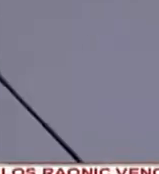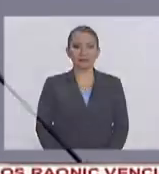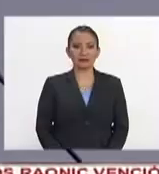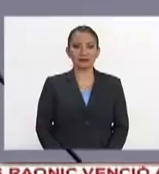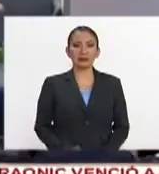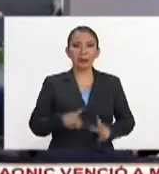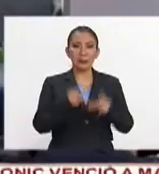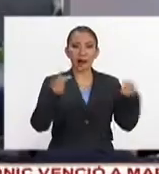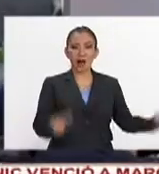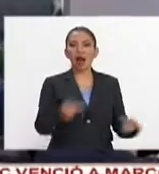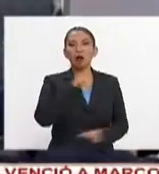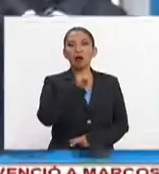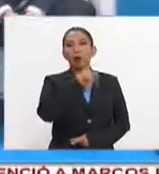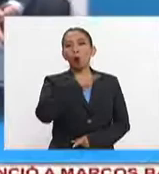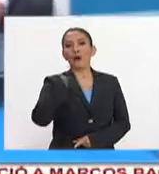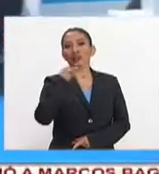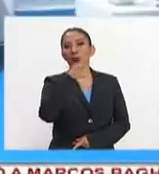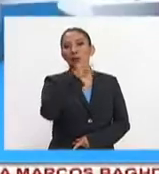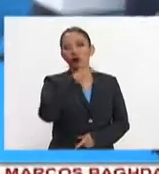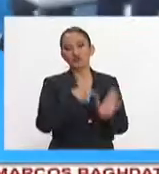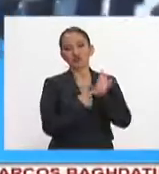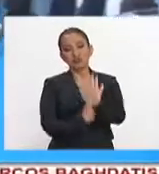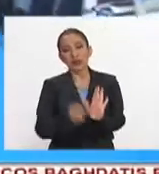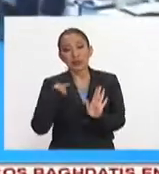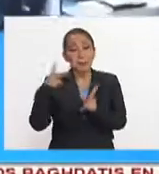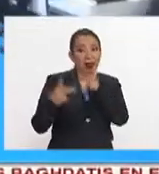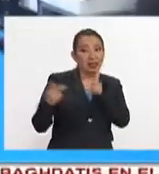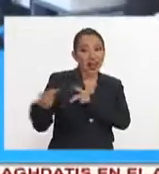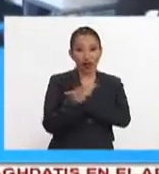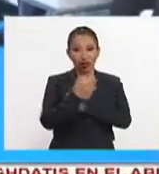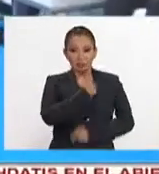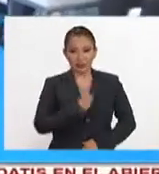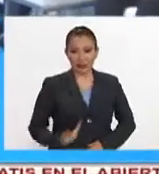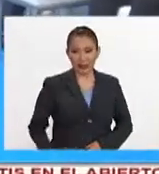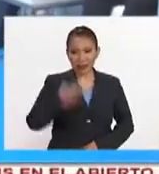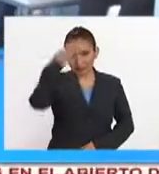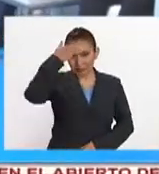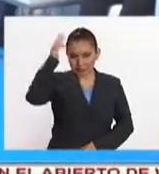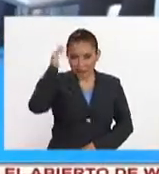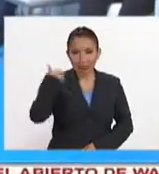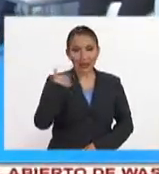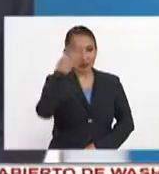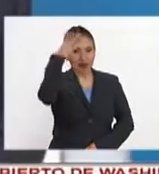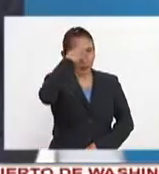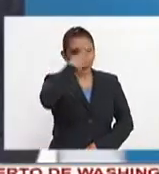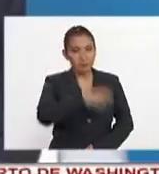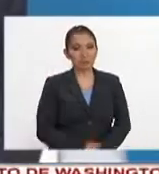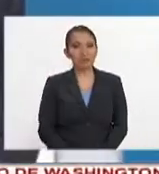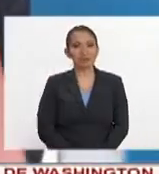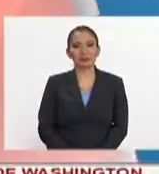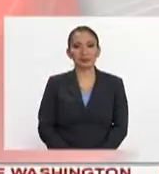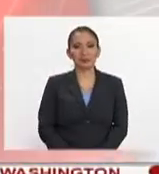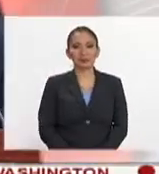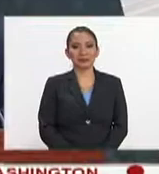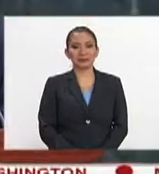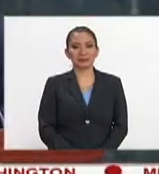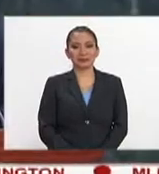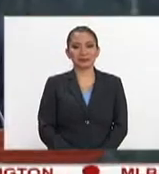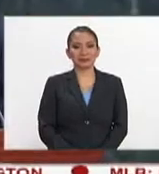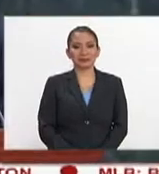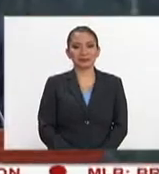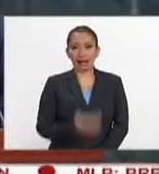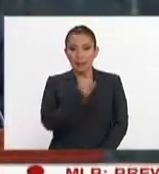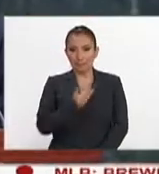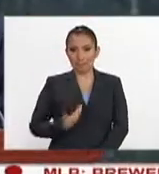El diario Washington Post reveló una supuesta conversación entre los presidentes Enrique Peña Nieto y Donald Trump.